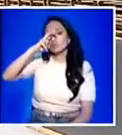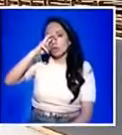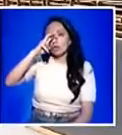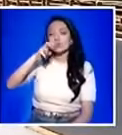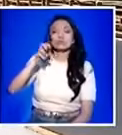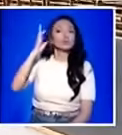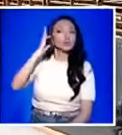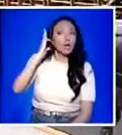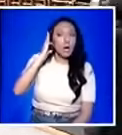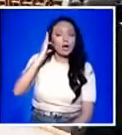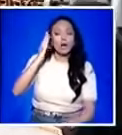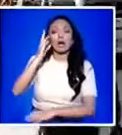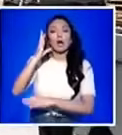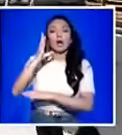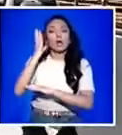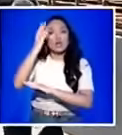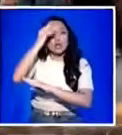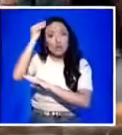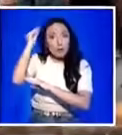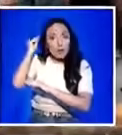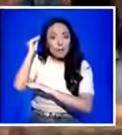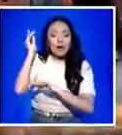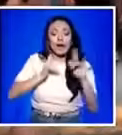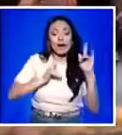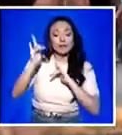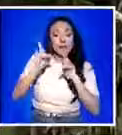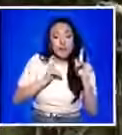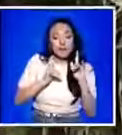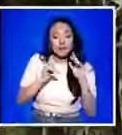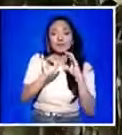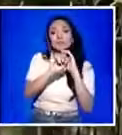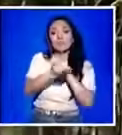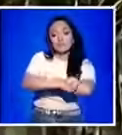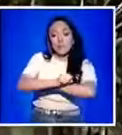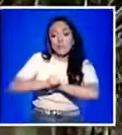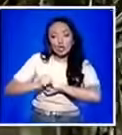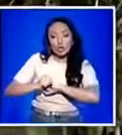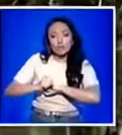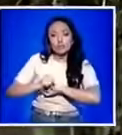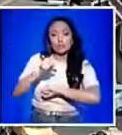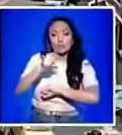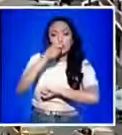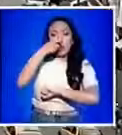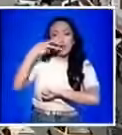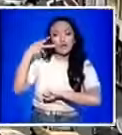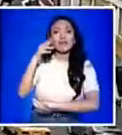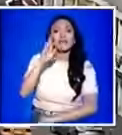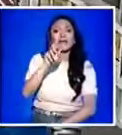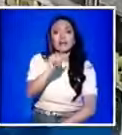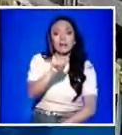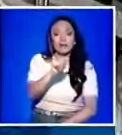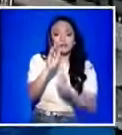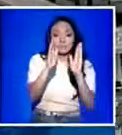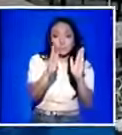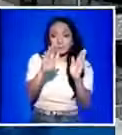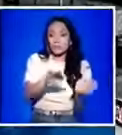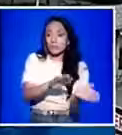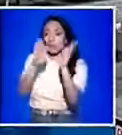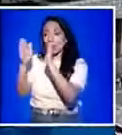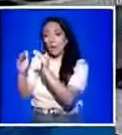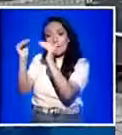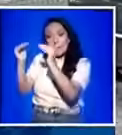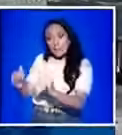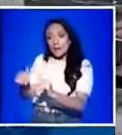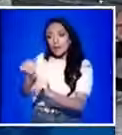Tulcán, Riobamba, Atacame, San Borondón y Tena. Mientras que el gobierno liberó del toque de queda a la mayoría de cantones,